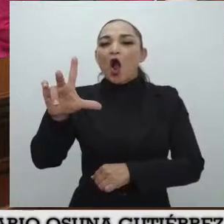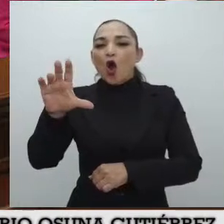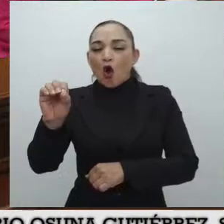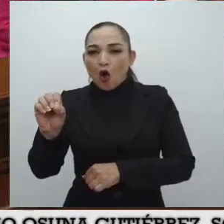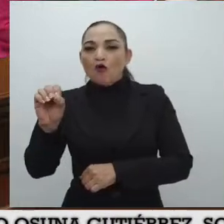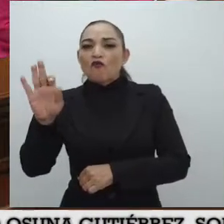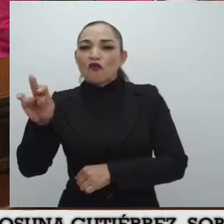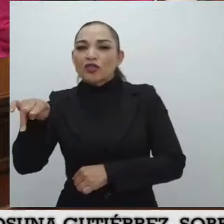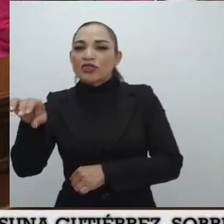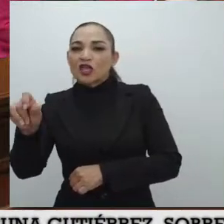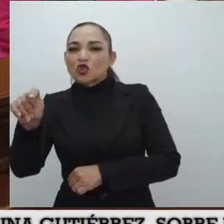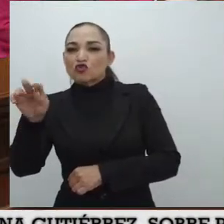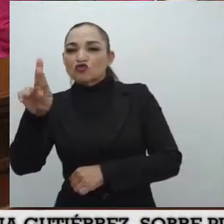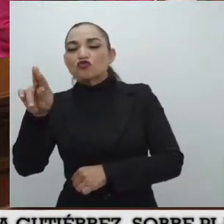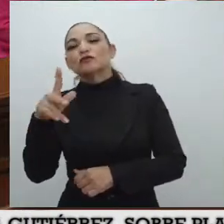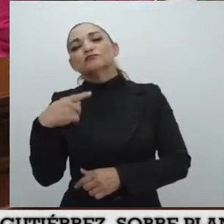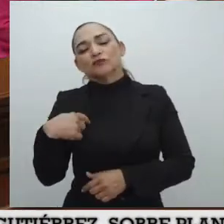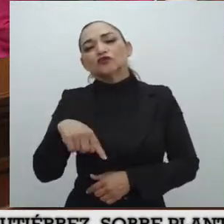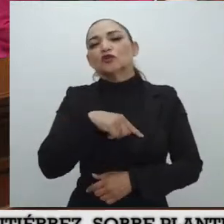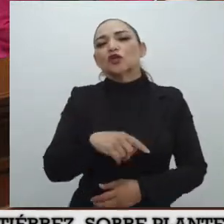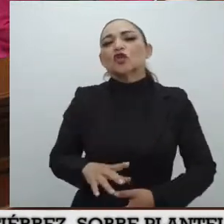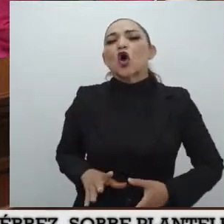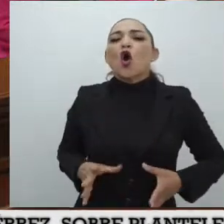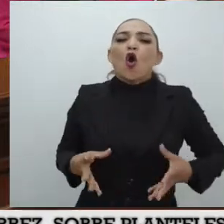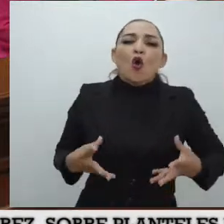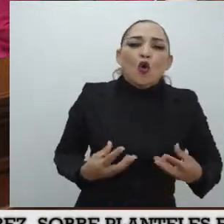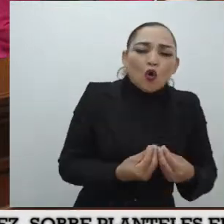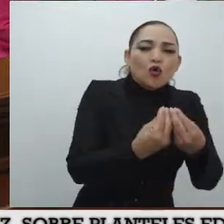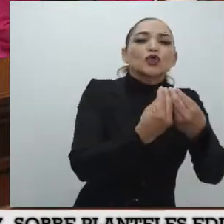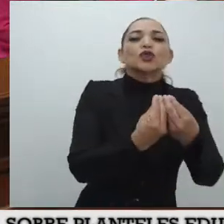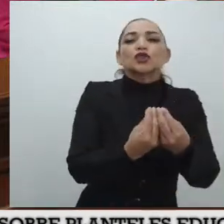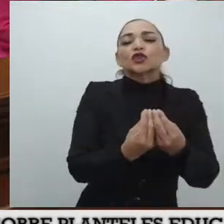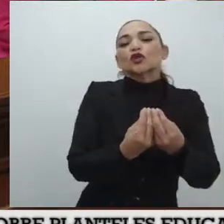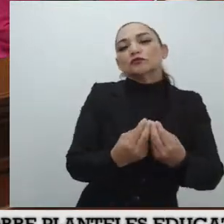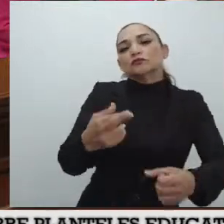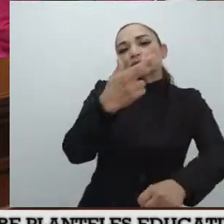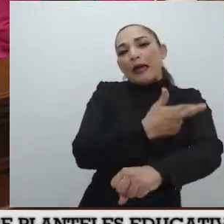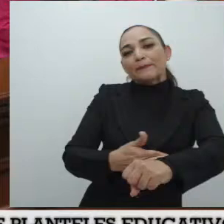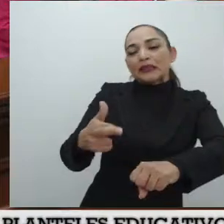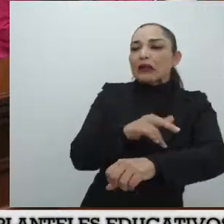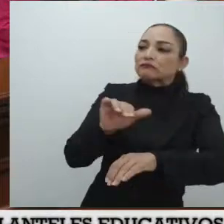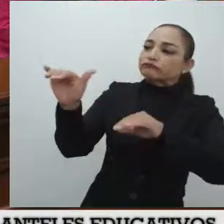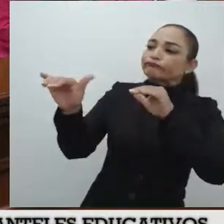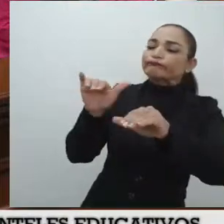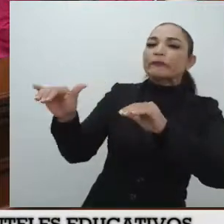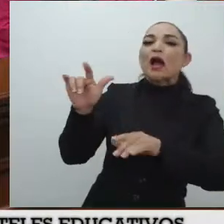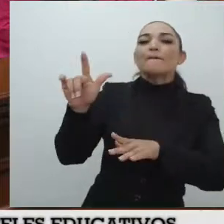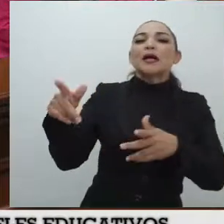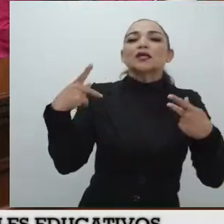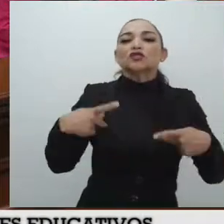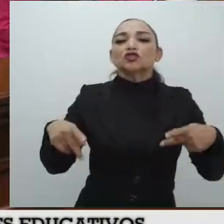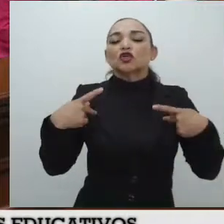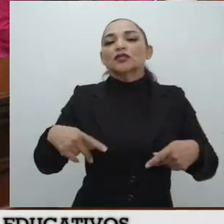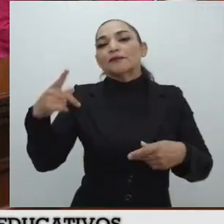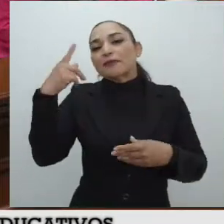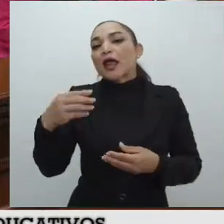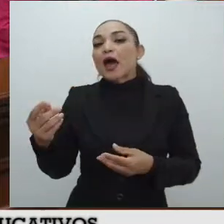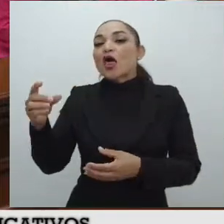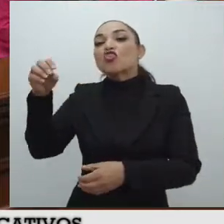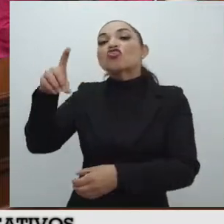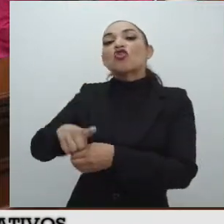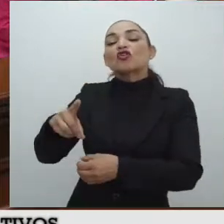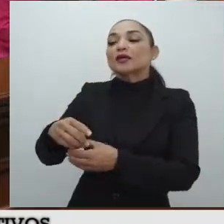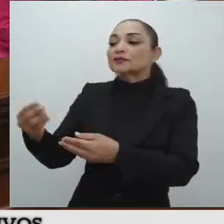los empresarios, buscar que nos donen objetos para dárselos a las escuelas, para que se hagan rifas y diferentes actividades, para que